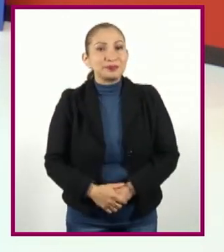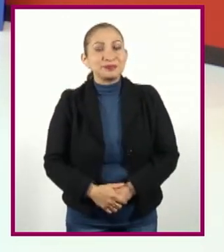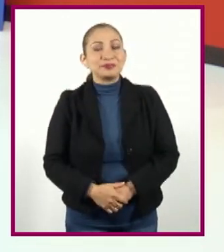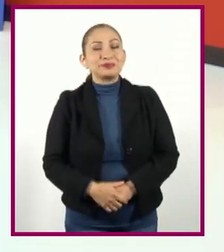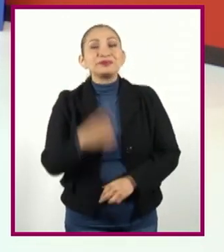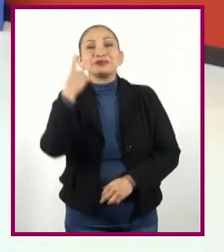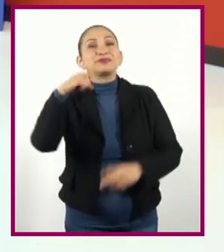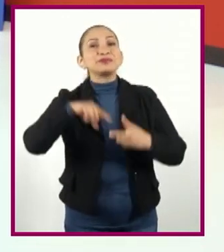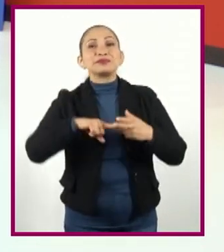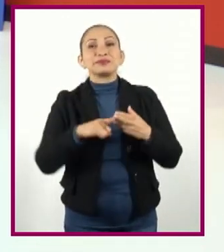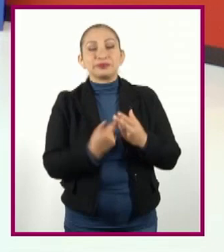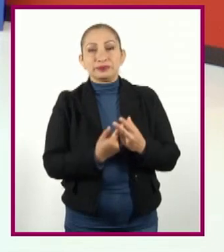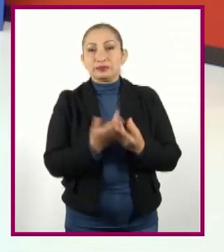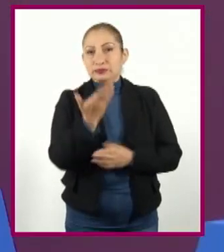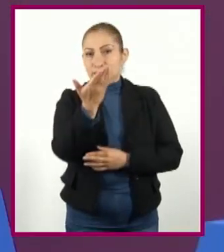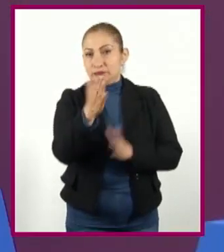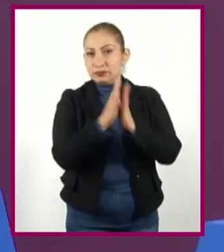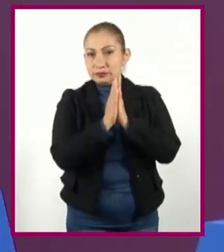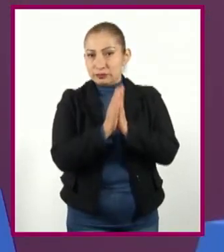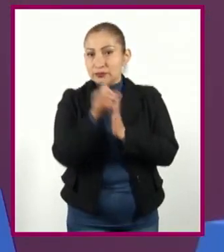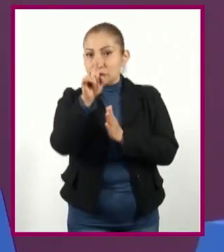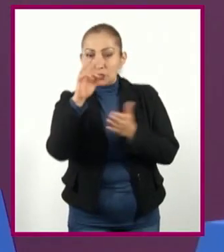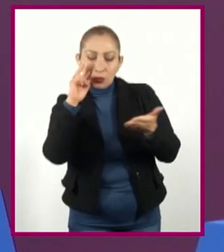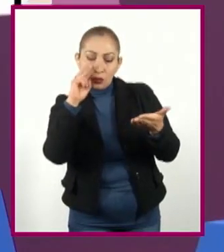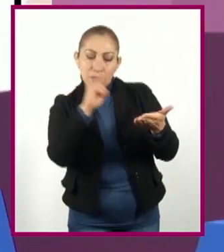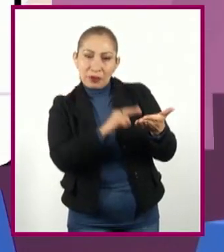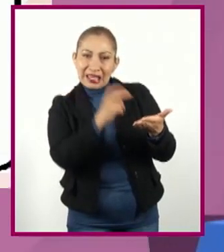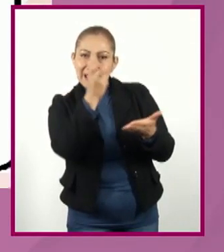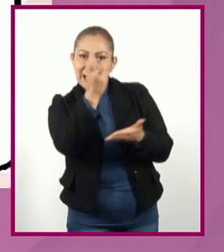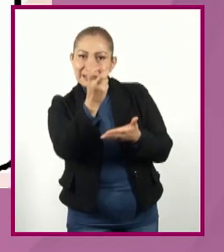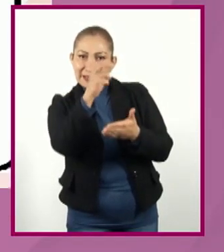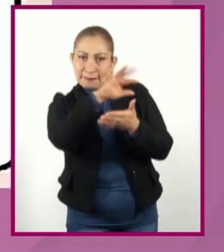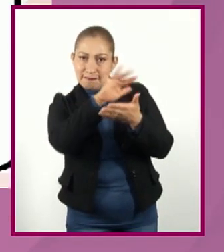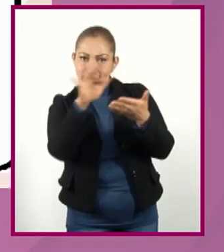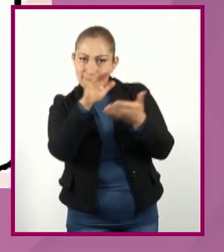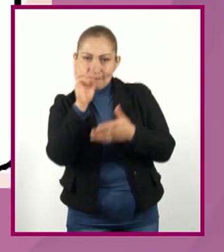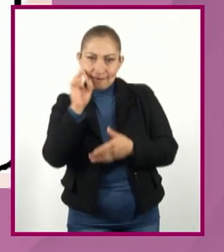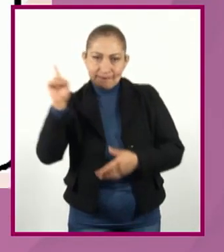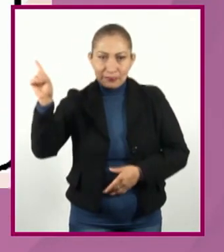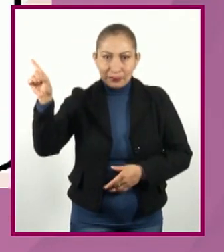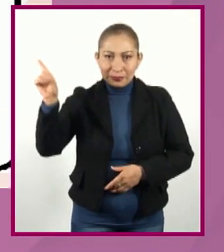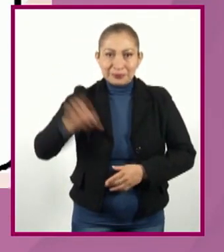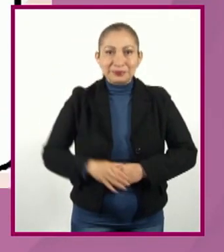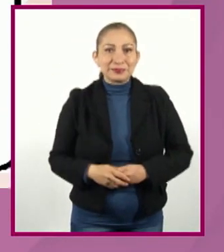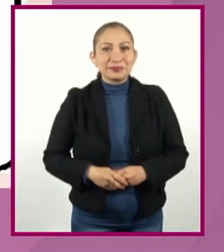Para iniciar, les pido que observen el siguiente texto.